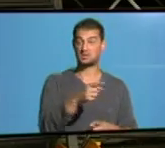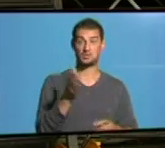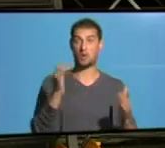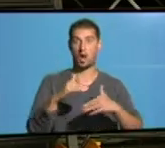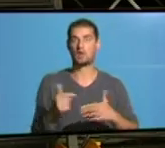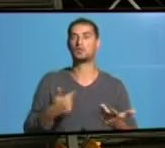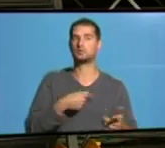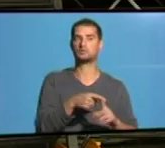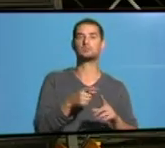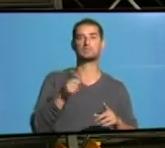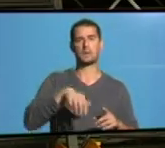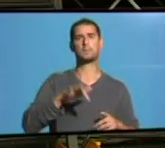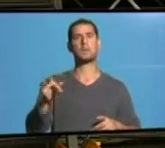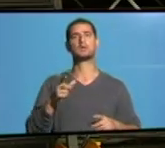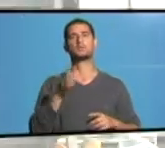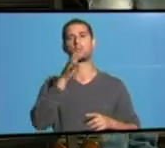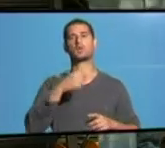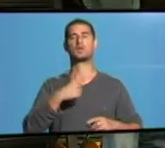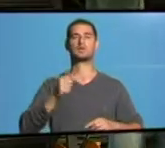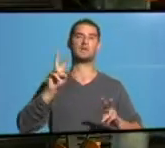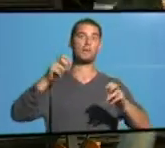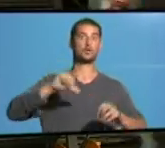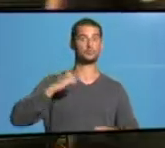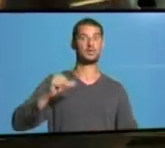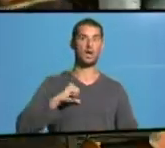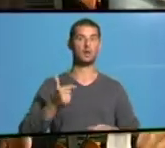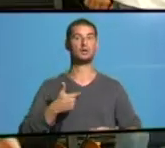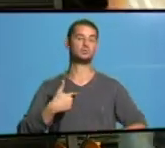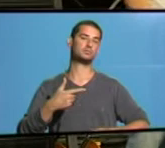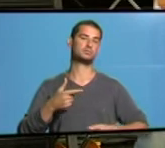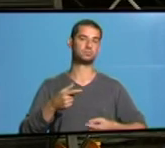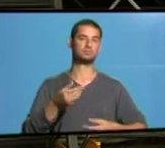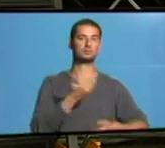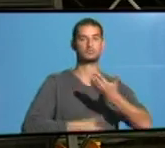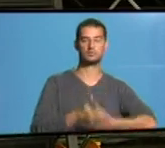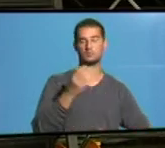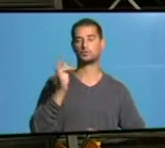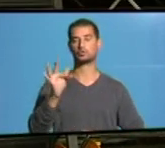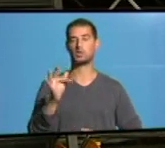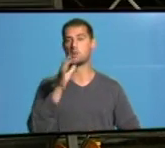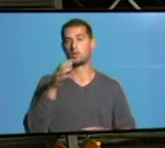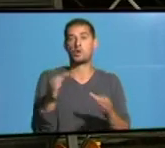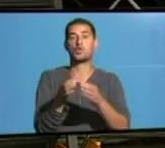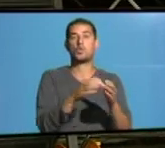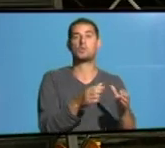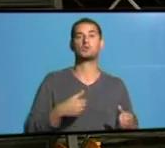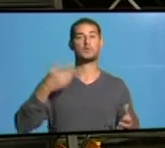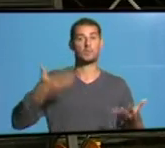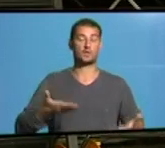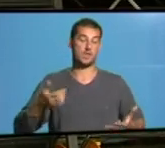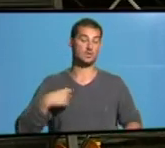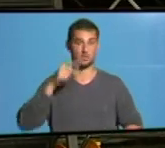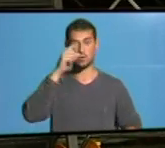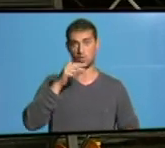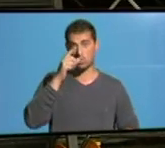porque es benéfico, o sea que hacen hospitales para Nepal, así, y nada, nos parece genial porque estamos con todos estos grupos que son de los más importantes de Lugo